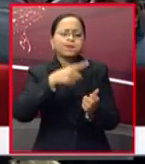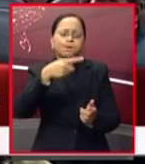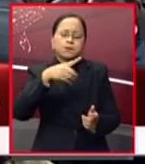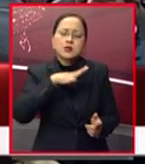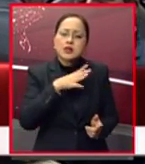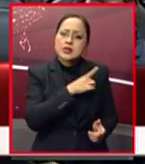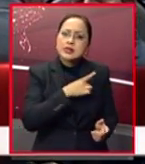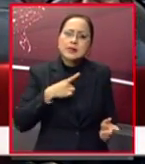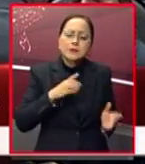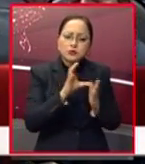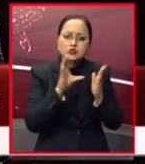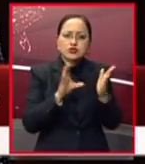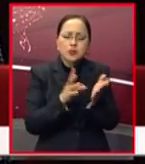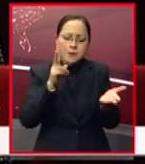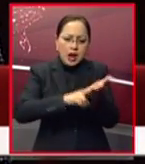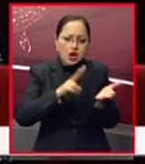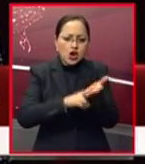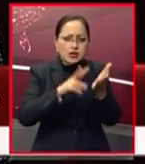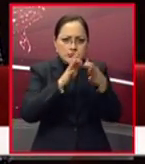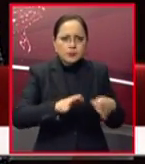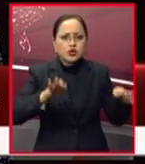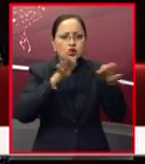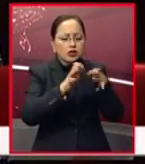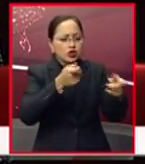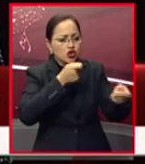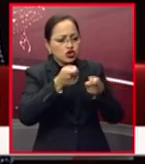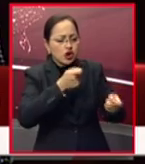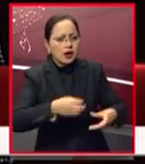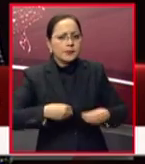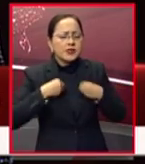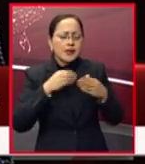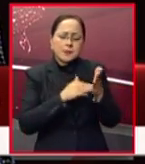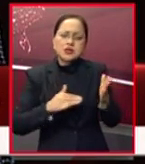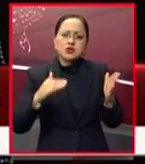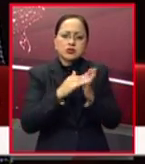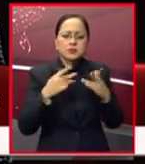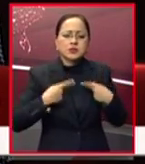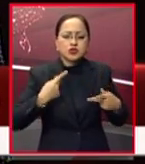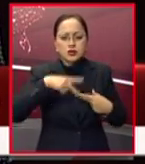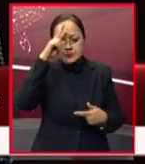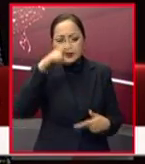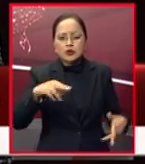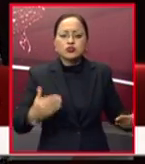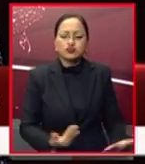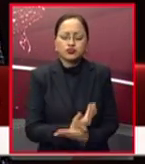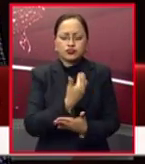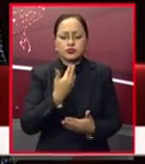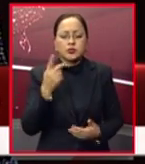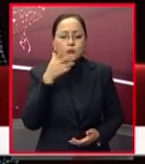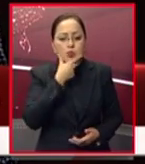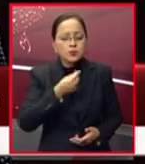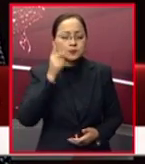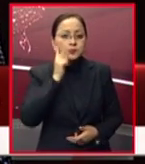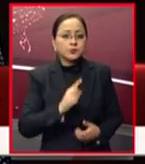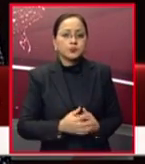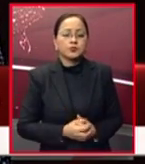contiene valores morales que rigen la vida cotidiana de millones de mexicanas y de mexicanos.